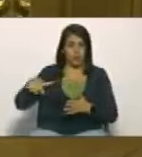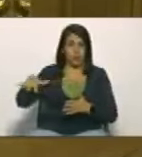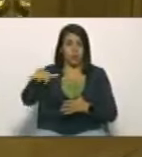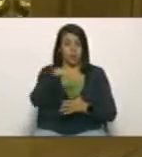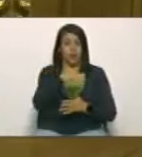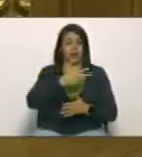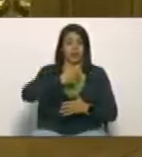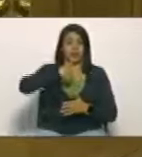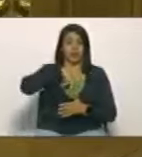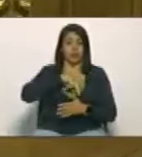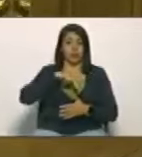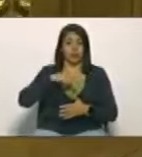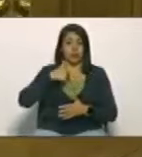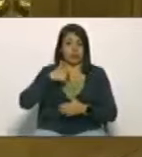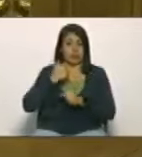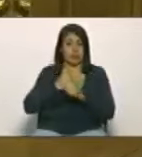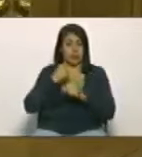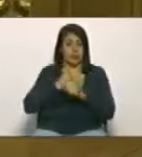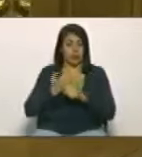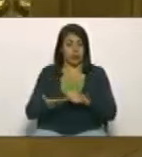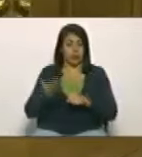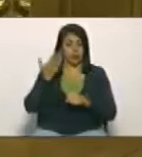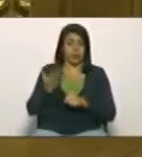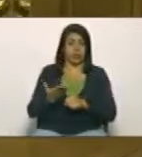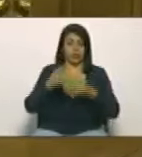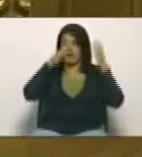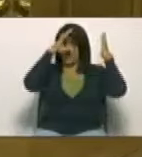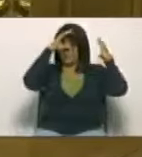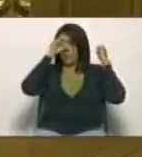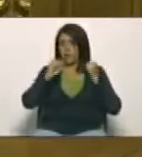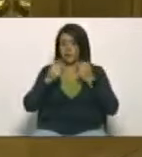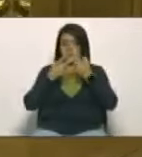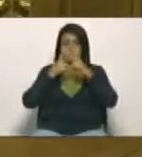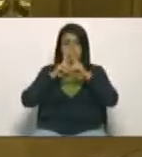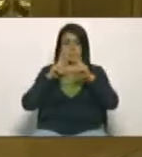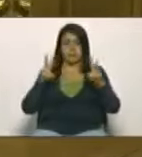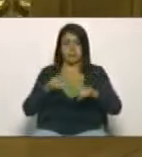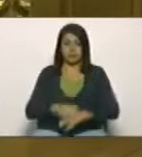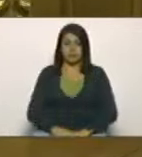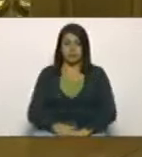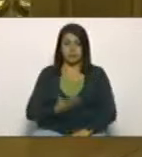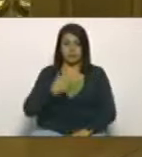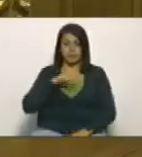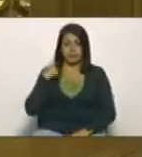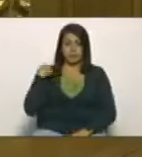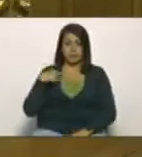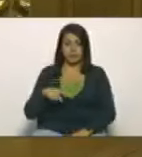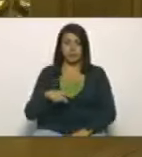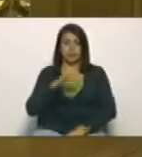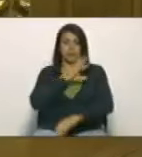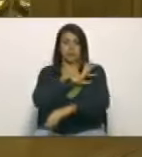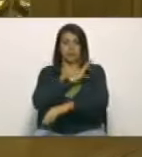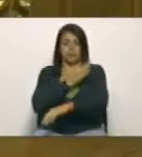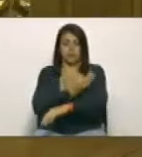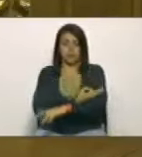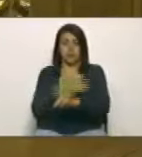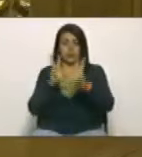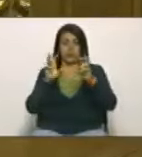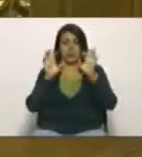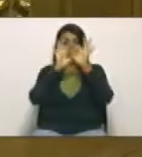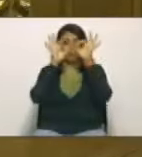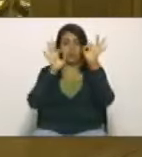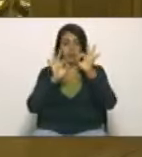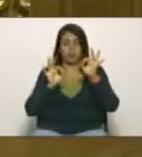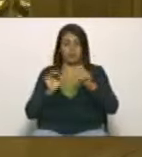en nuestro rol, más allá de diputados, embajadores por la paz. Nosotros tenemos que fortalecer esas nuevas